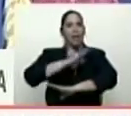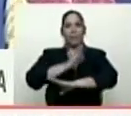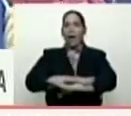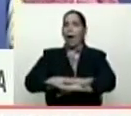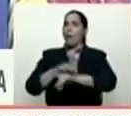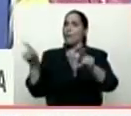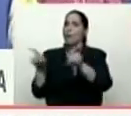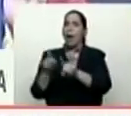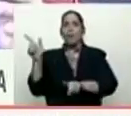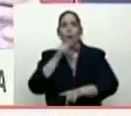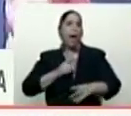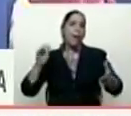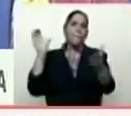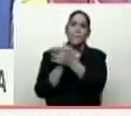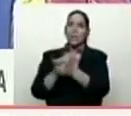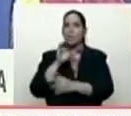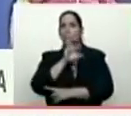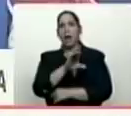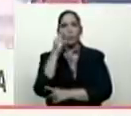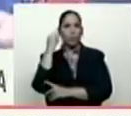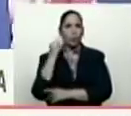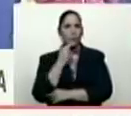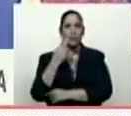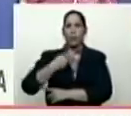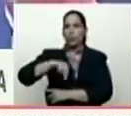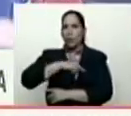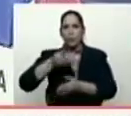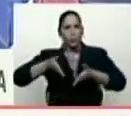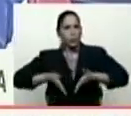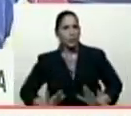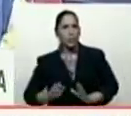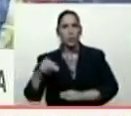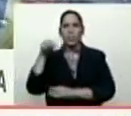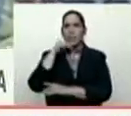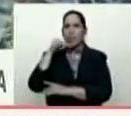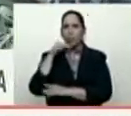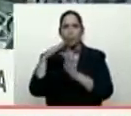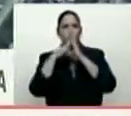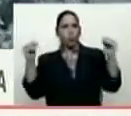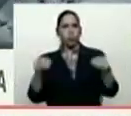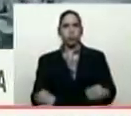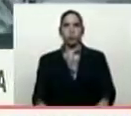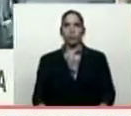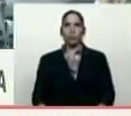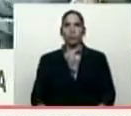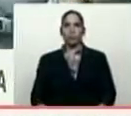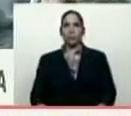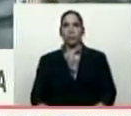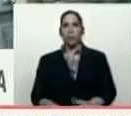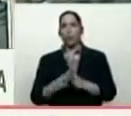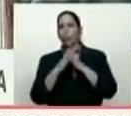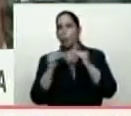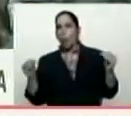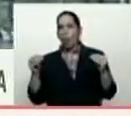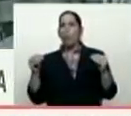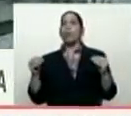enemigos de la patria de Bolívar, de la patria de nuestros hijos, de nuestros nietos, de todos los que estén por